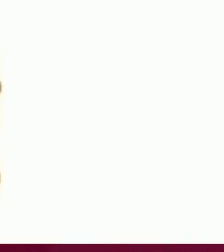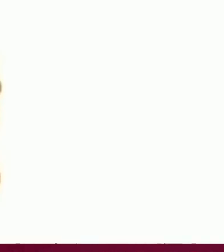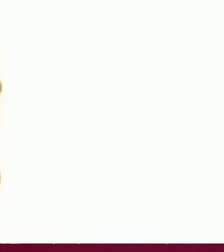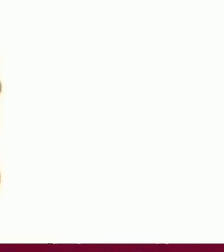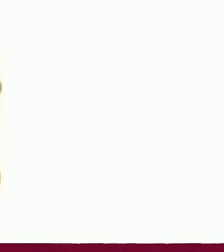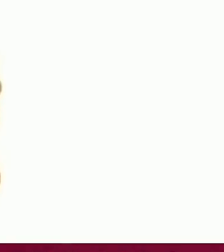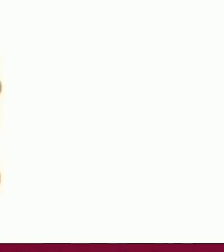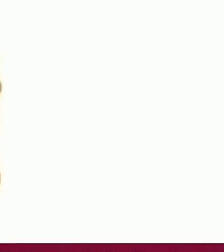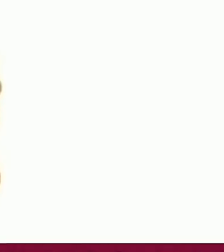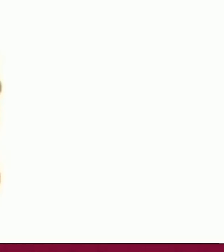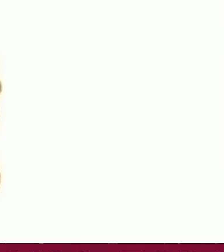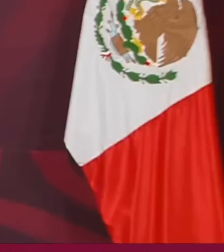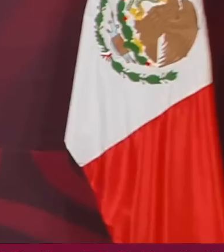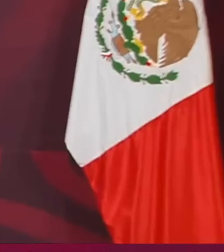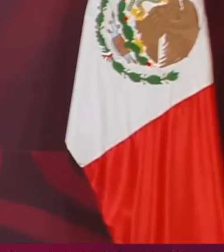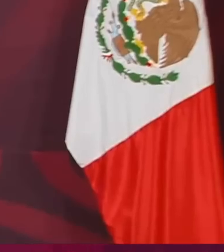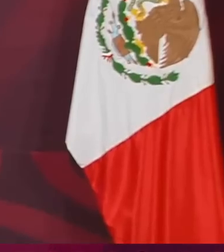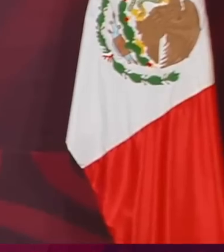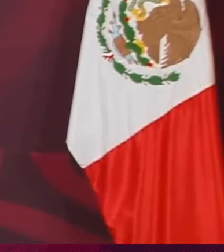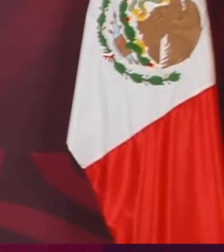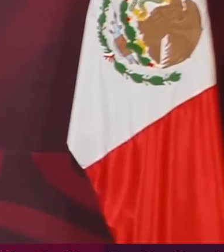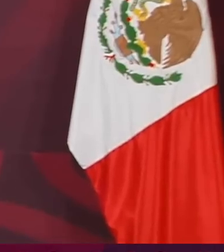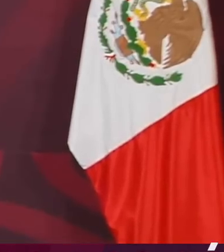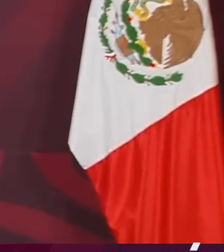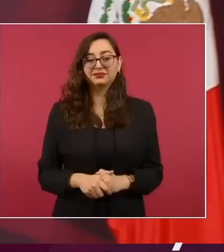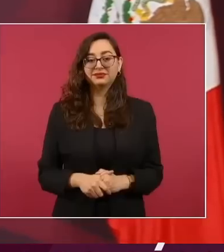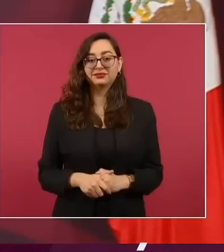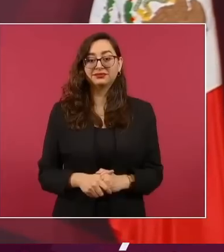Entonces, así te contesto.